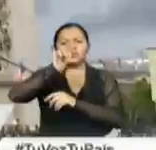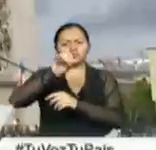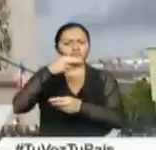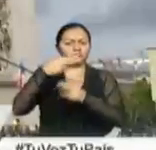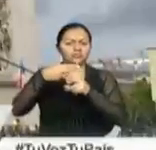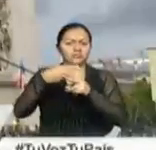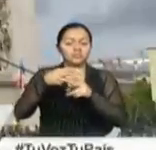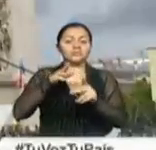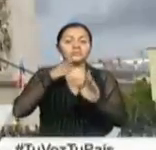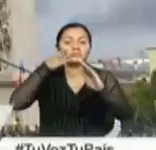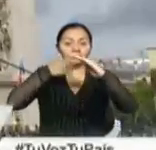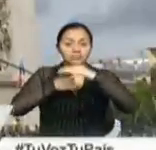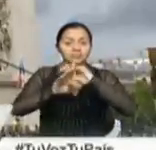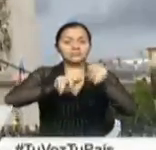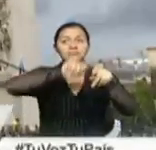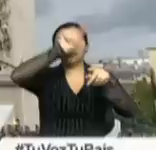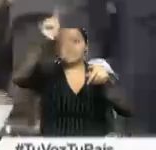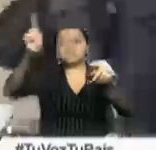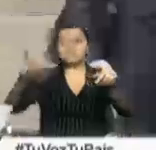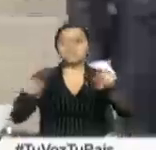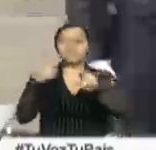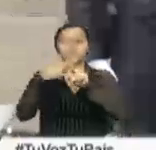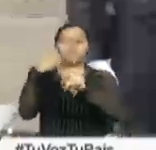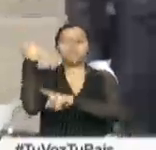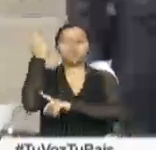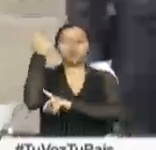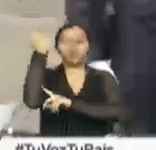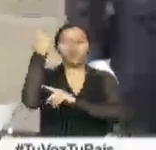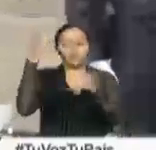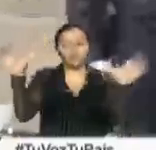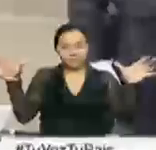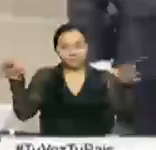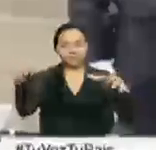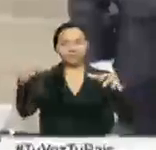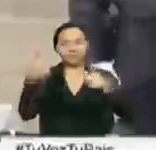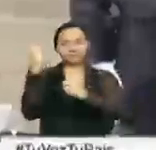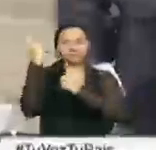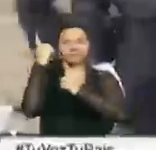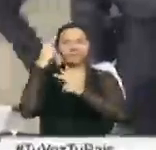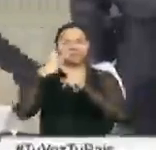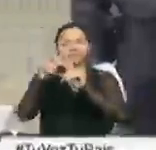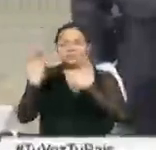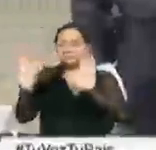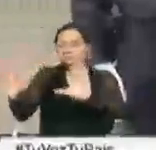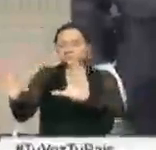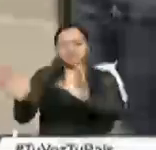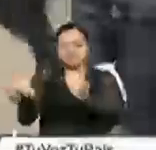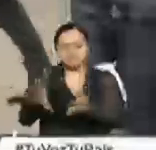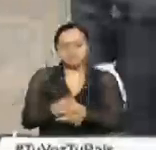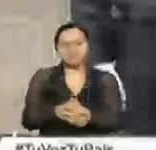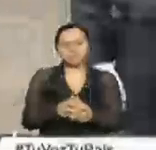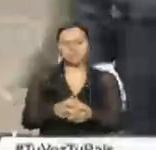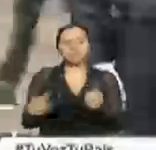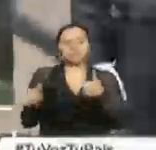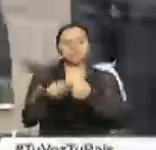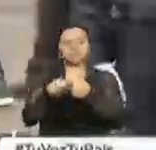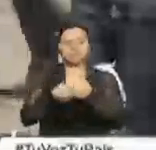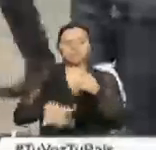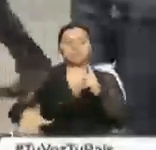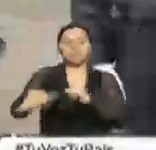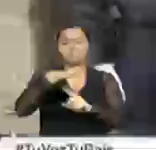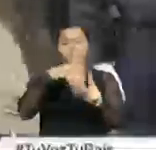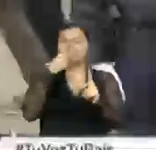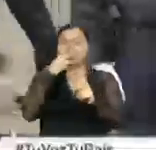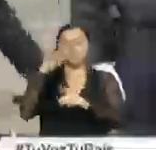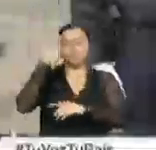Elíseos hasta el Arco del Triunfo, donde colocó una ofrenda floral en la tumba del soldado desconocido. Alrededor de 1.500 policías